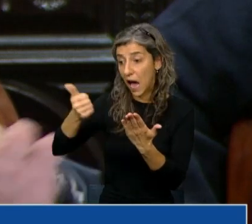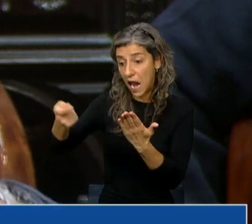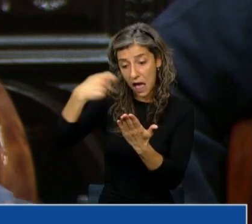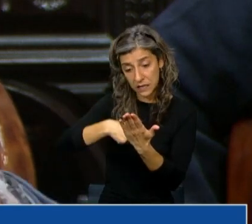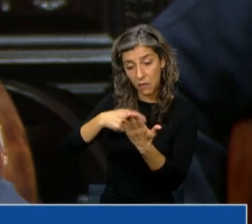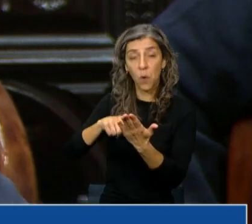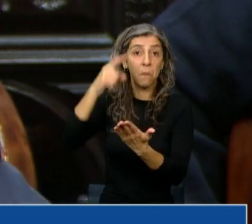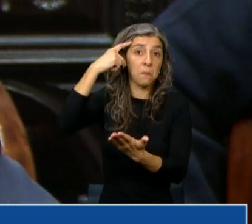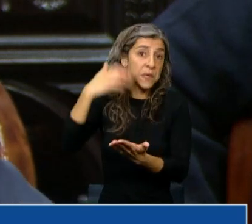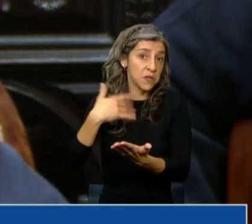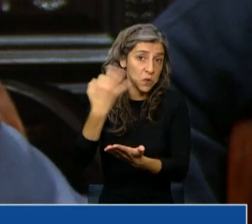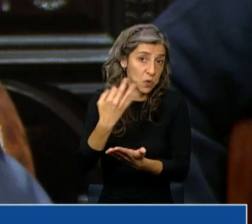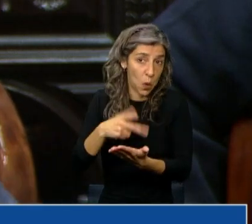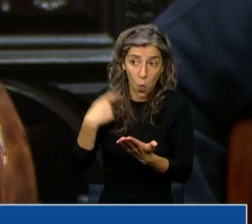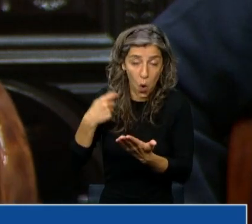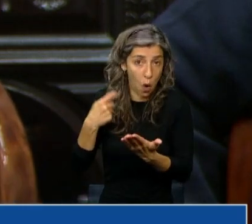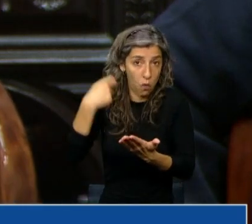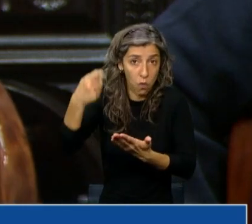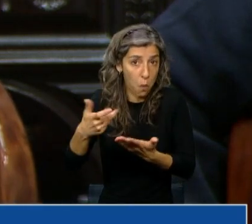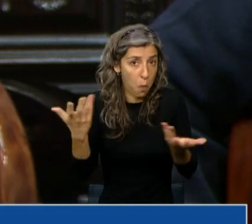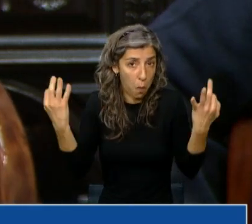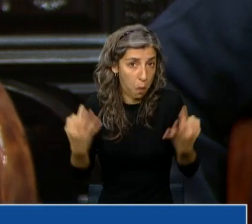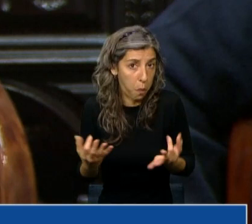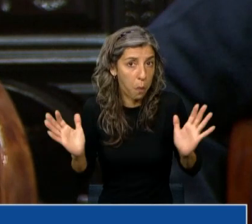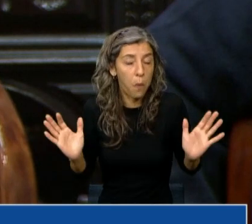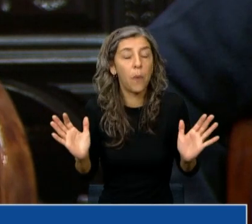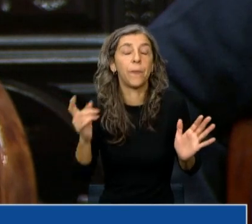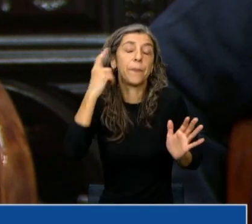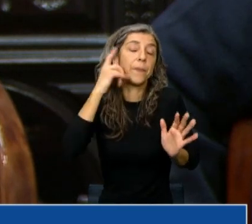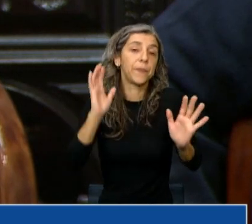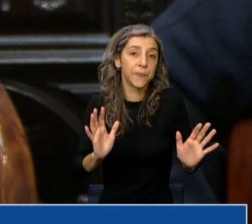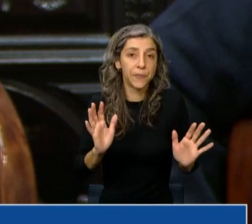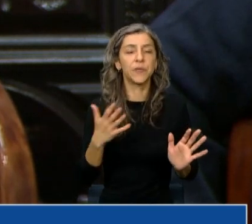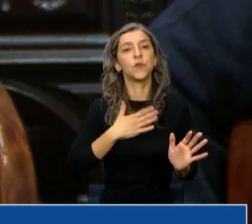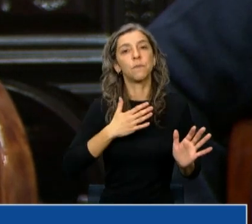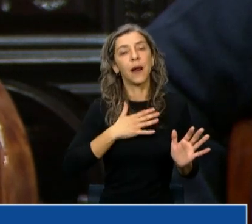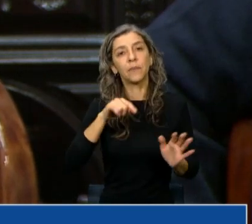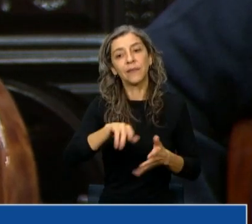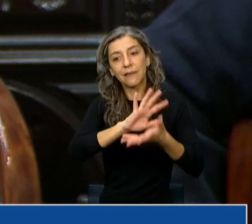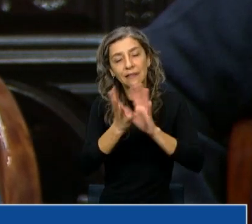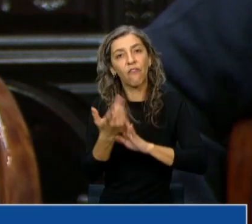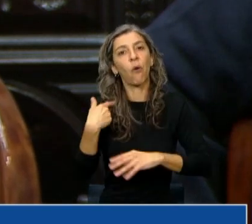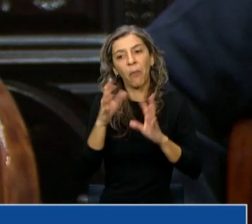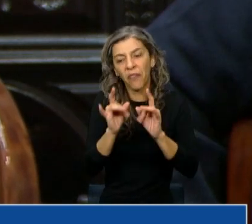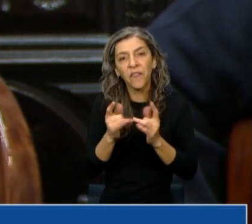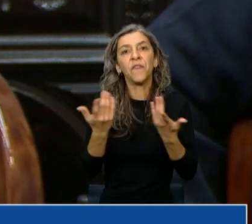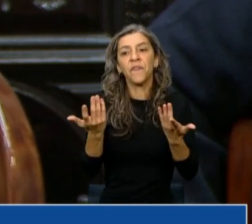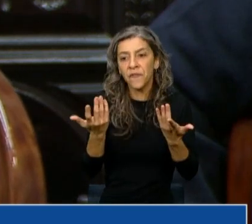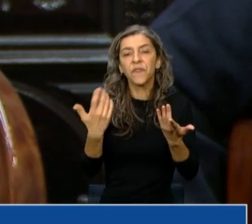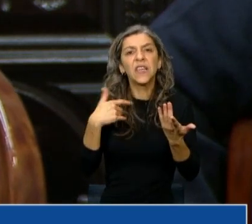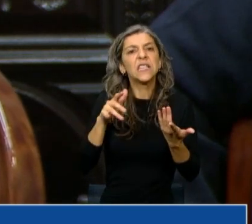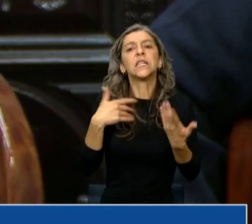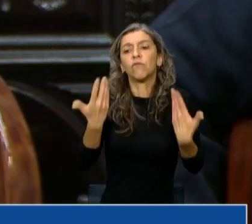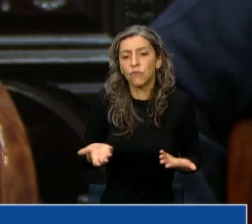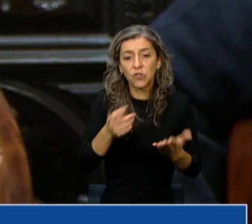devuelto. A mí me parece que esta ley simplifica las liquidaciones engorrosas para los trabajadores, simplifica las